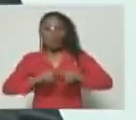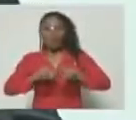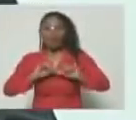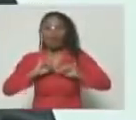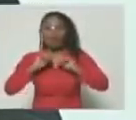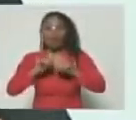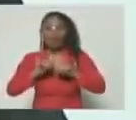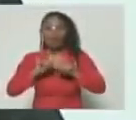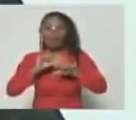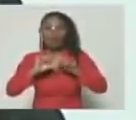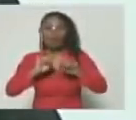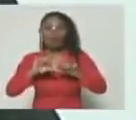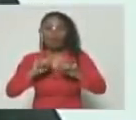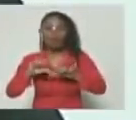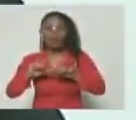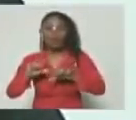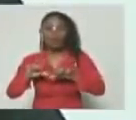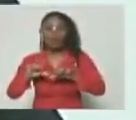del